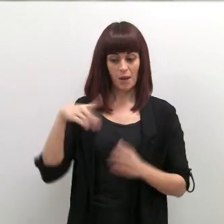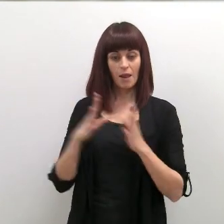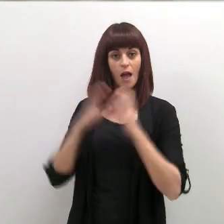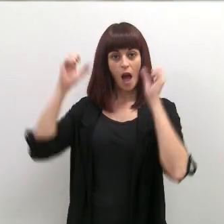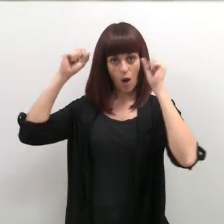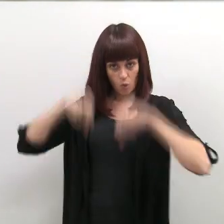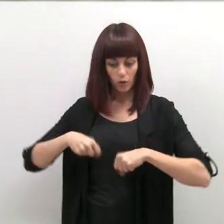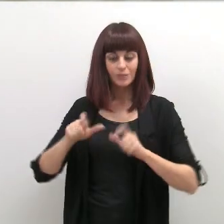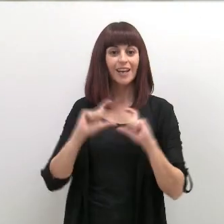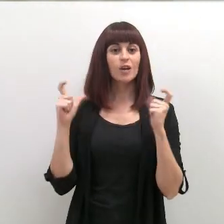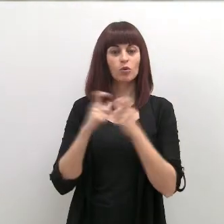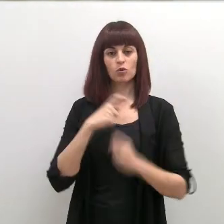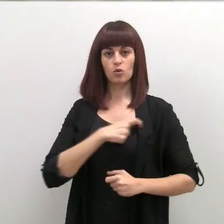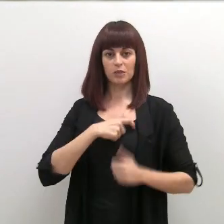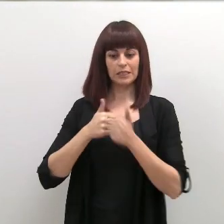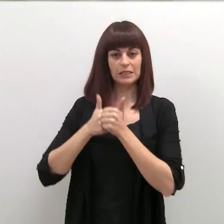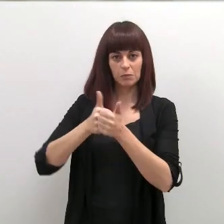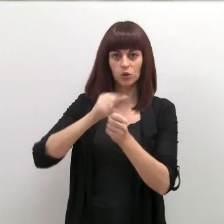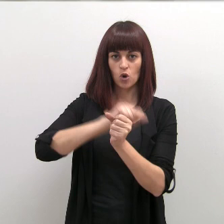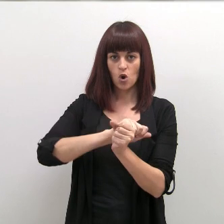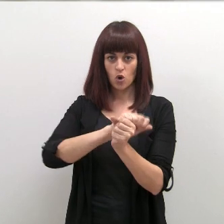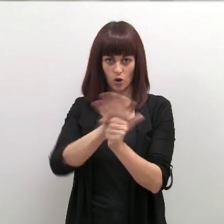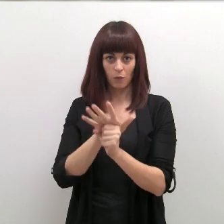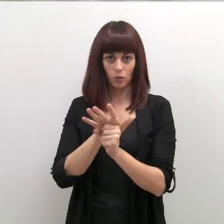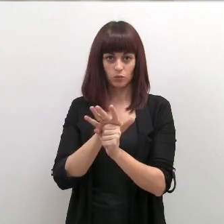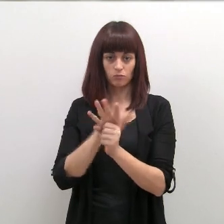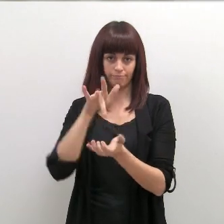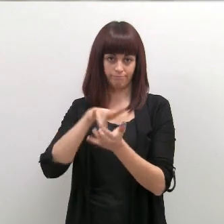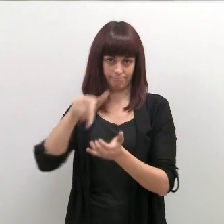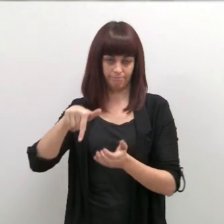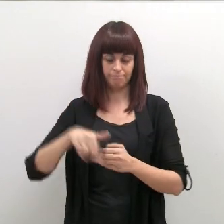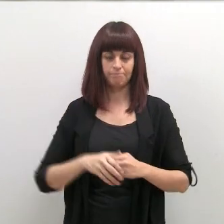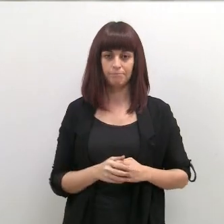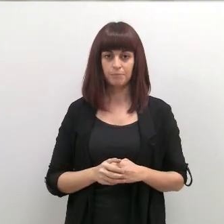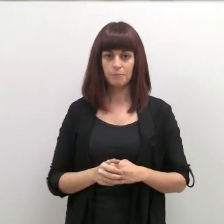adoptados en la reunión del Comité de Seguimiento COVID recién celebrada.